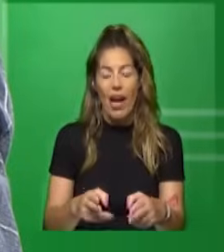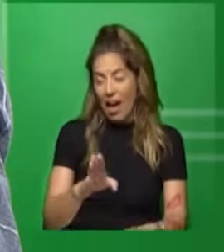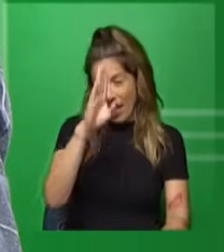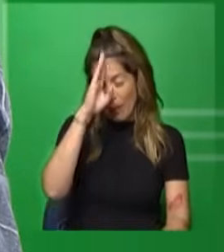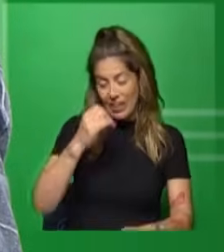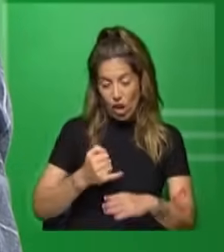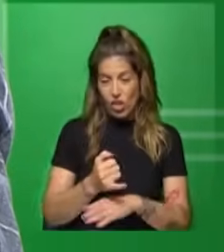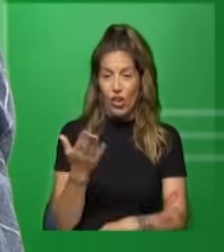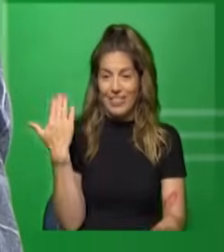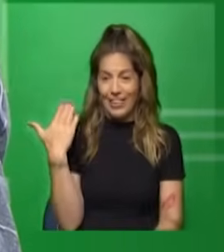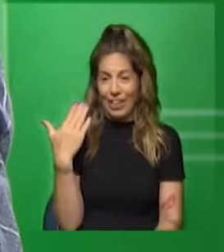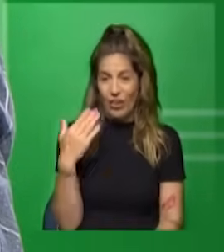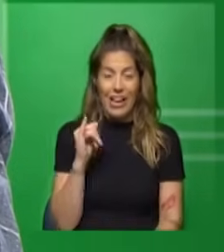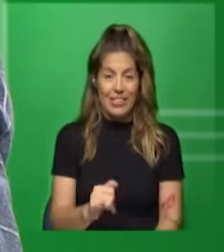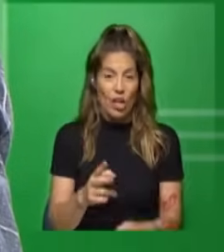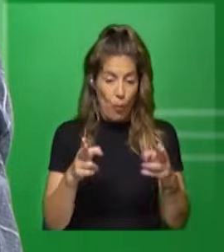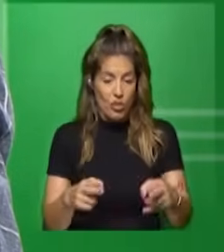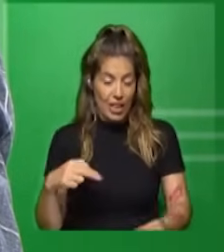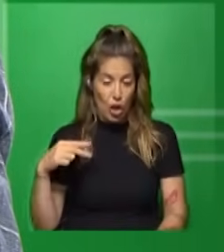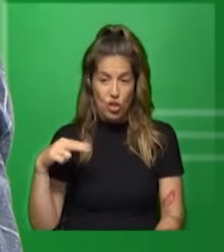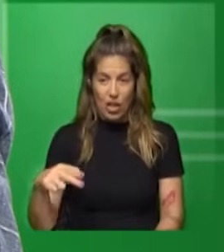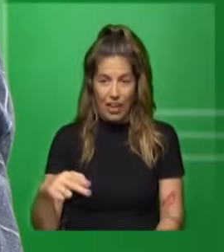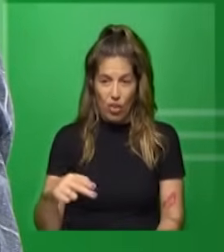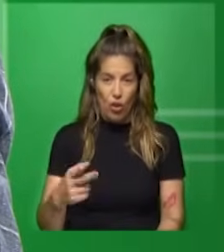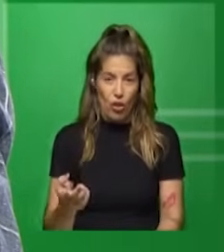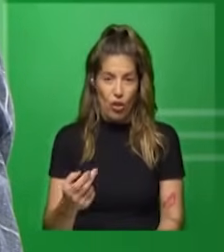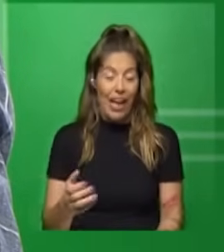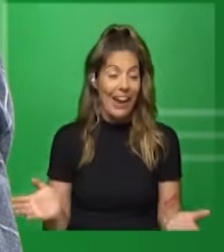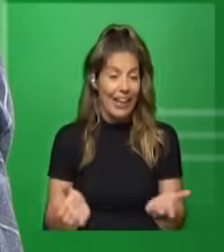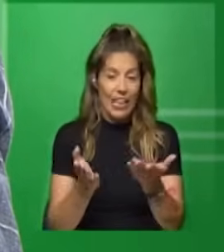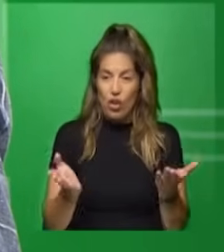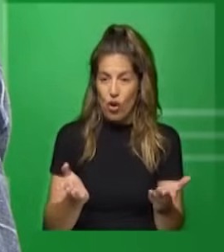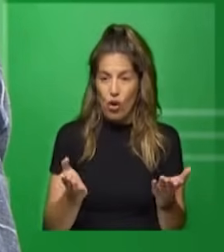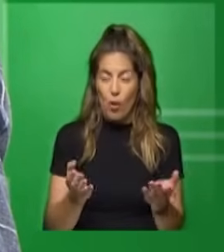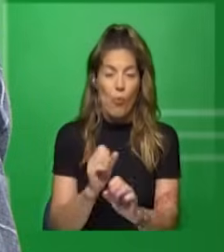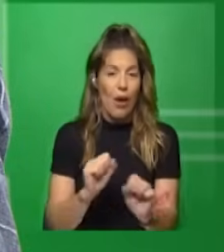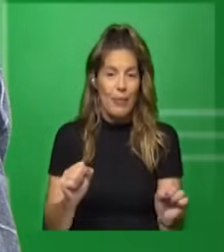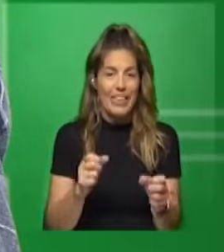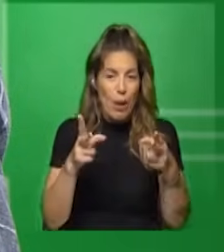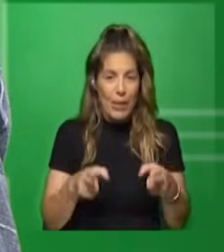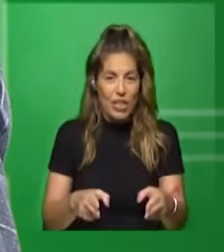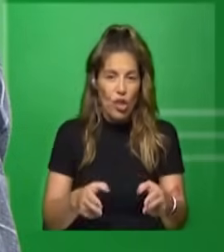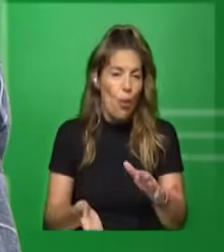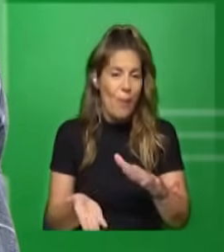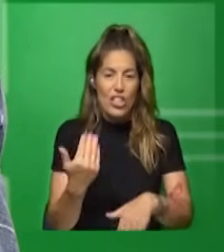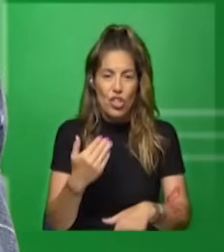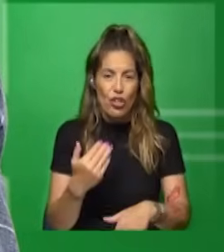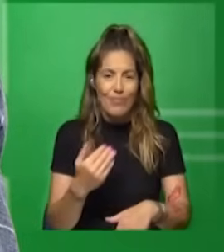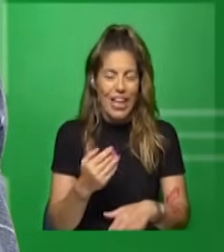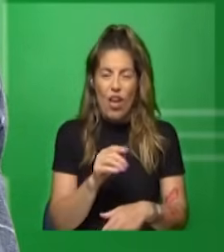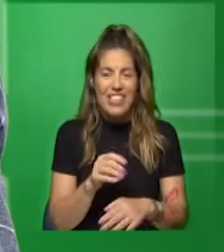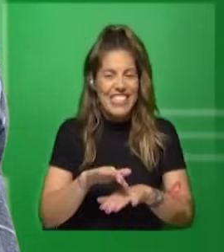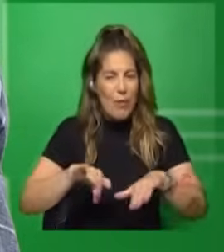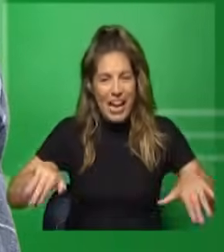los errores anteriores. Así como el ciclo conservador nos generó probablemente el periodo de mayor desintegración y